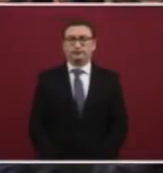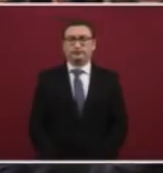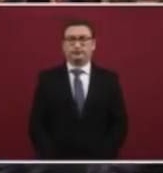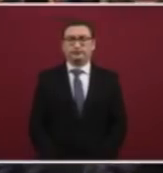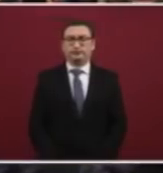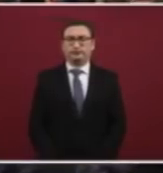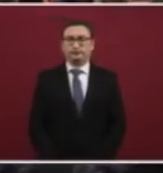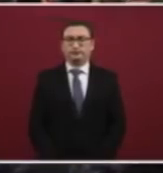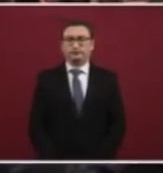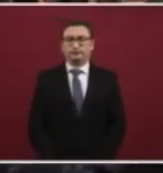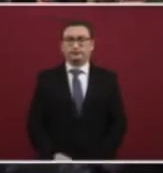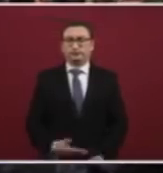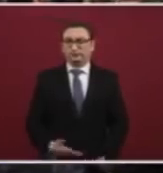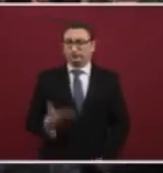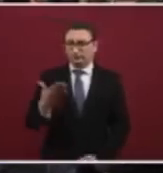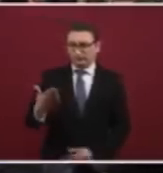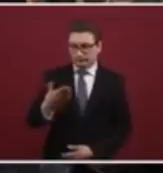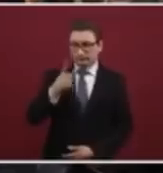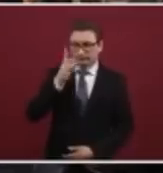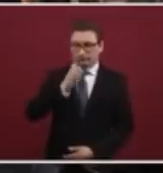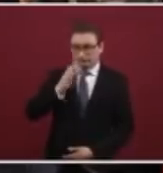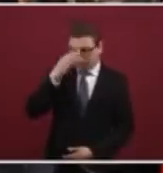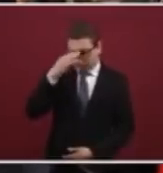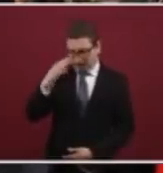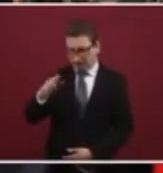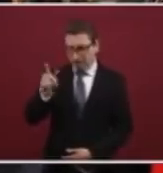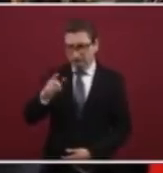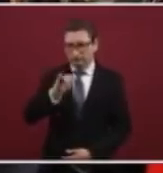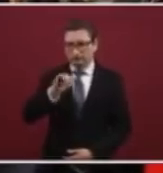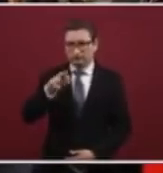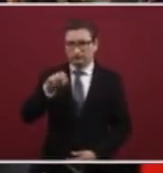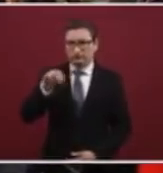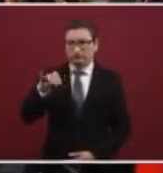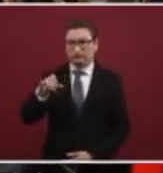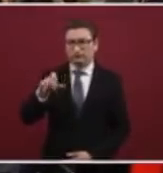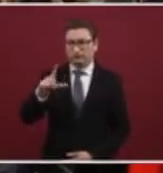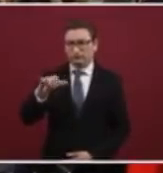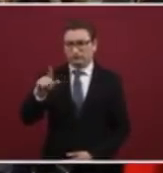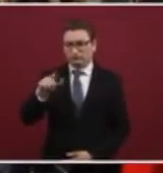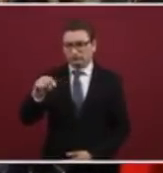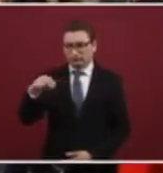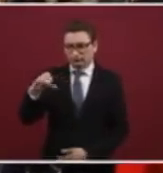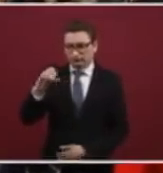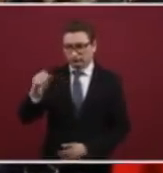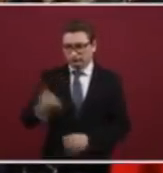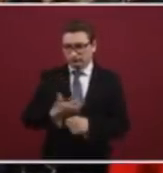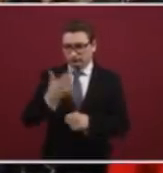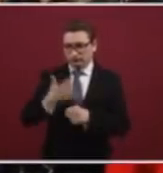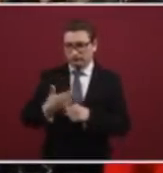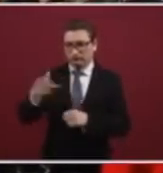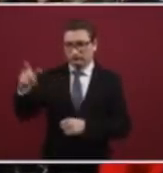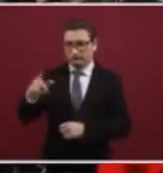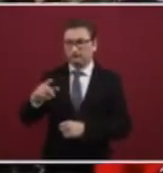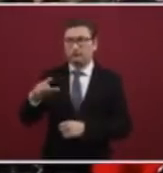quieren la palabra la señora irene lozano secretaria de estado de la españa global